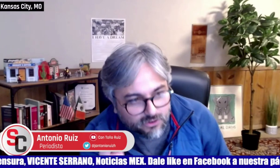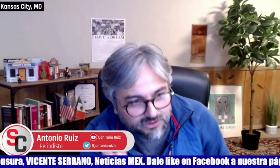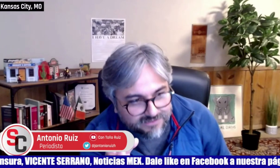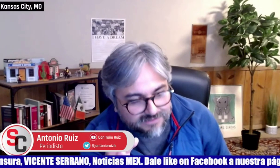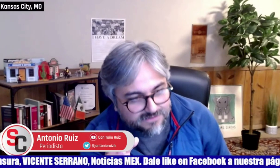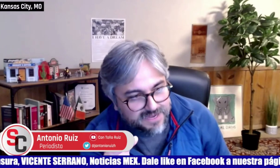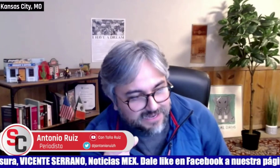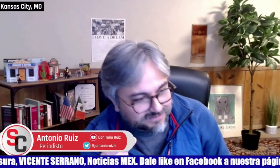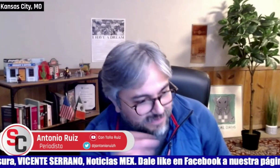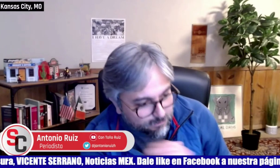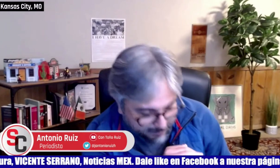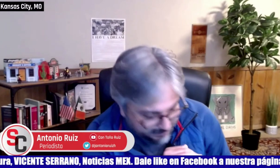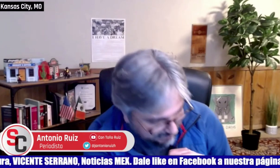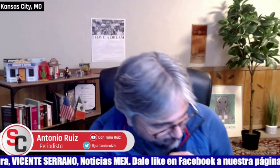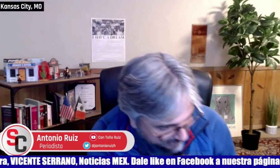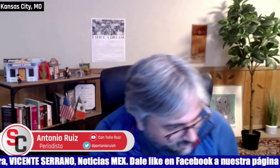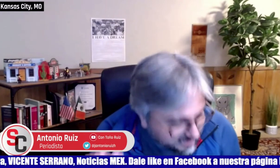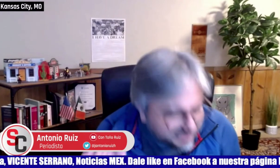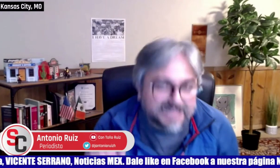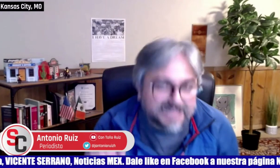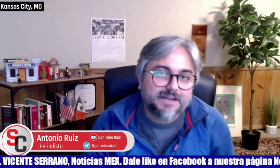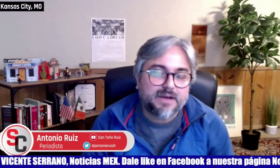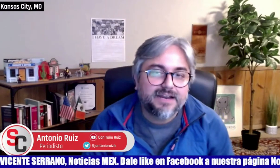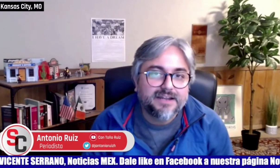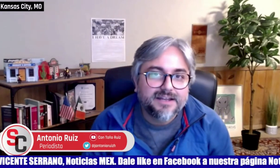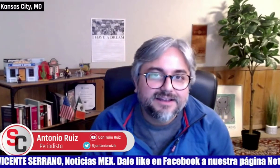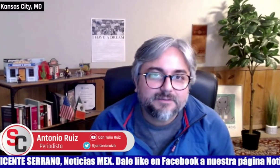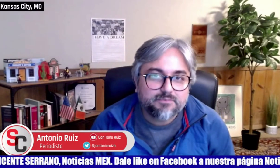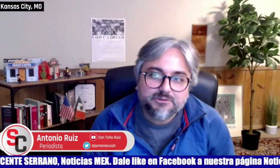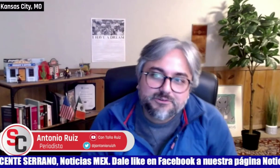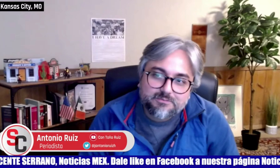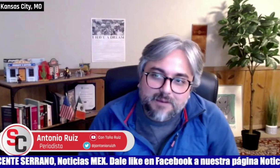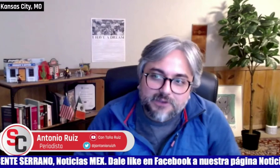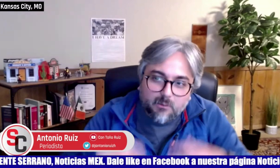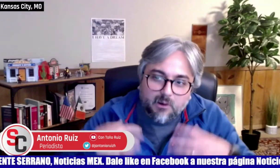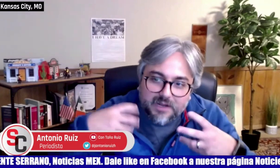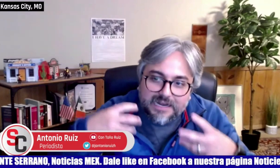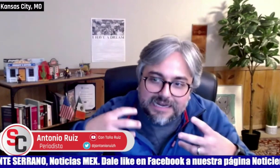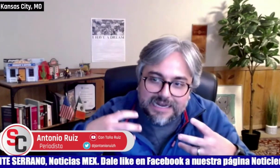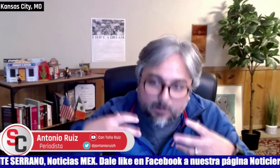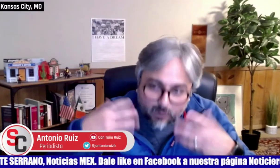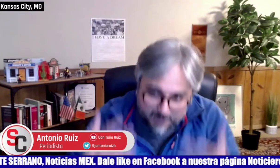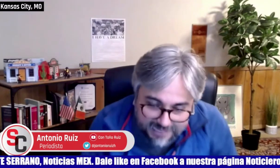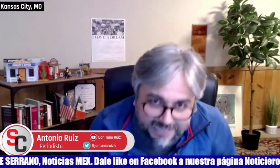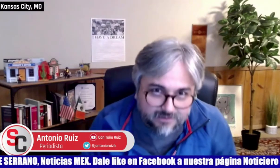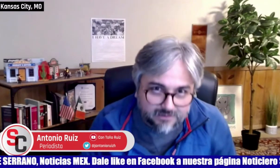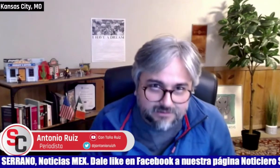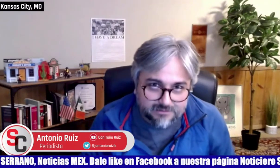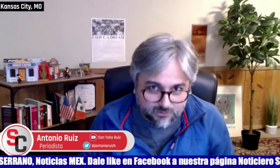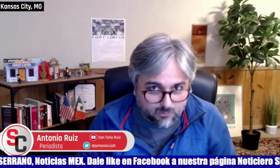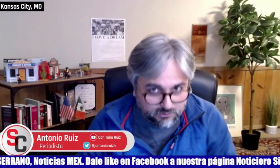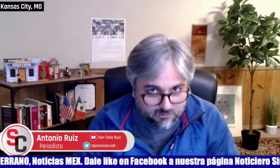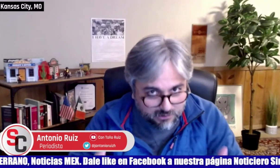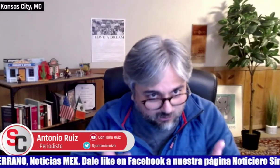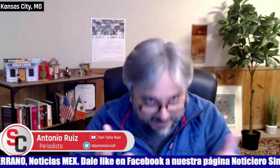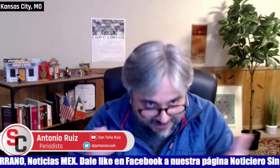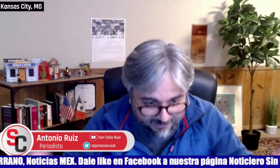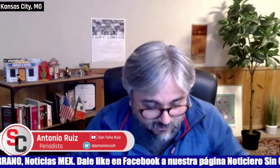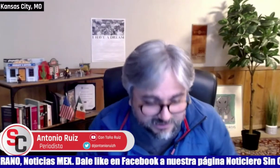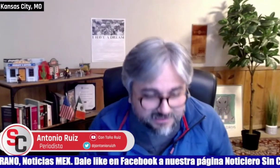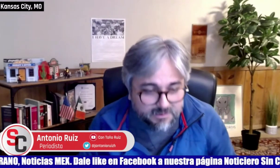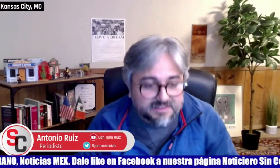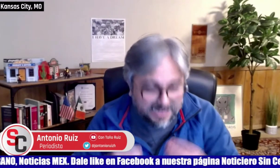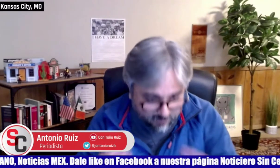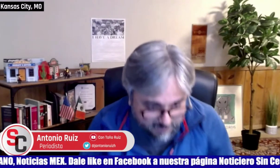Marco Cortés, al ser también el peor dirigente del PAN, pues vamos, a lo mejor y la vuelve a cagar, disculpe usted, pero es lo que hace